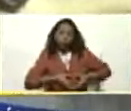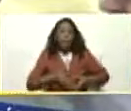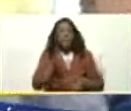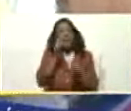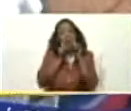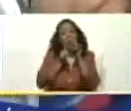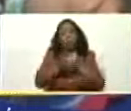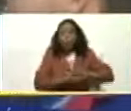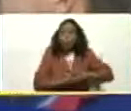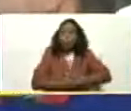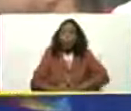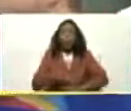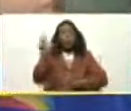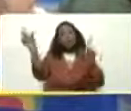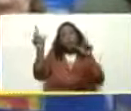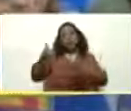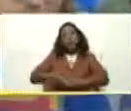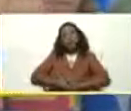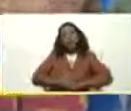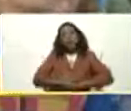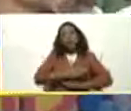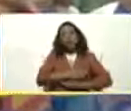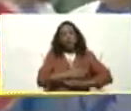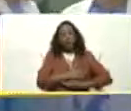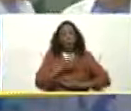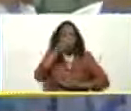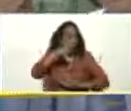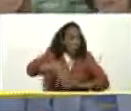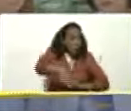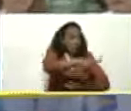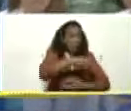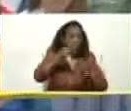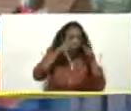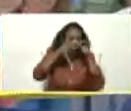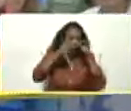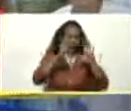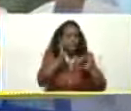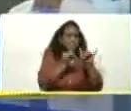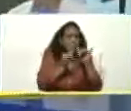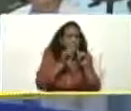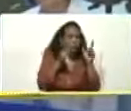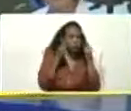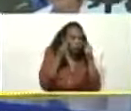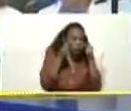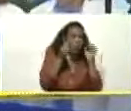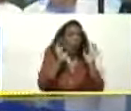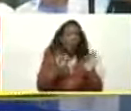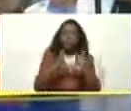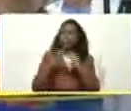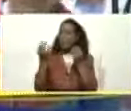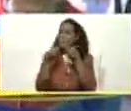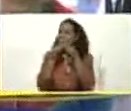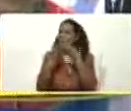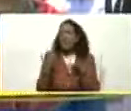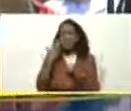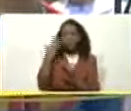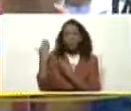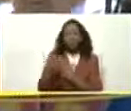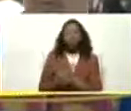cómodas con su televisor aquí el área observación y todo esto tan hermoso Pues